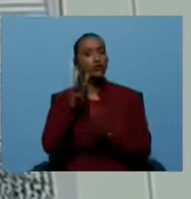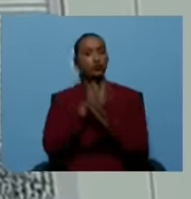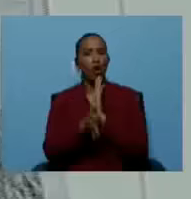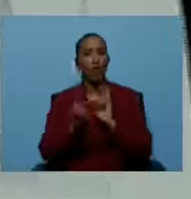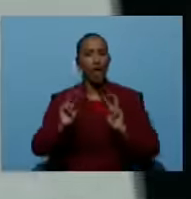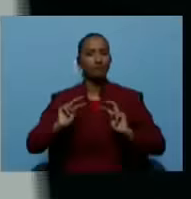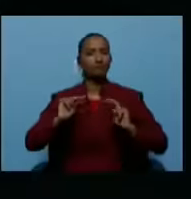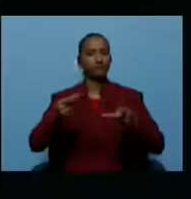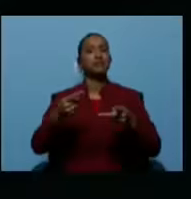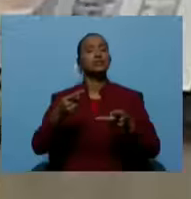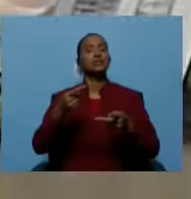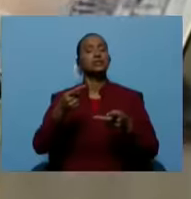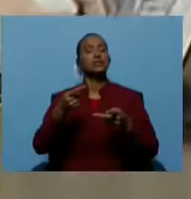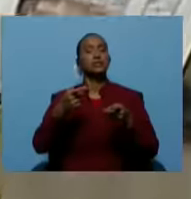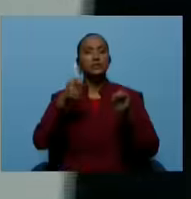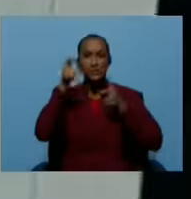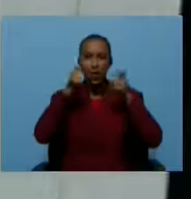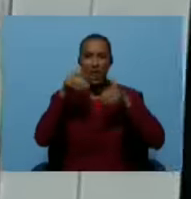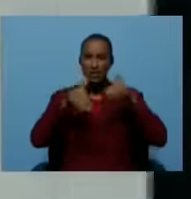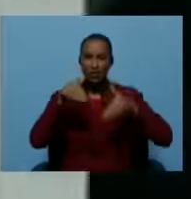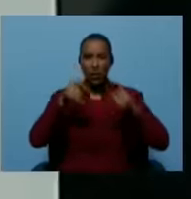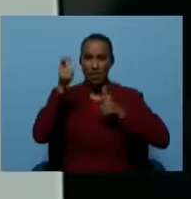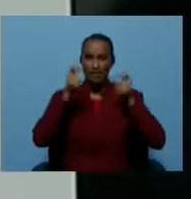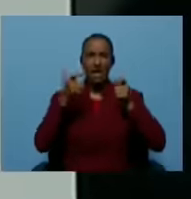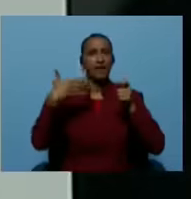firmas planas.